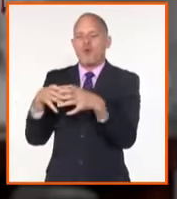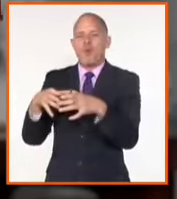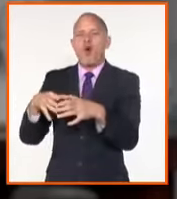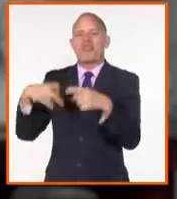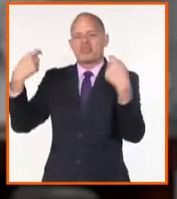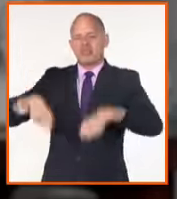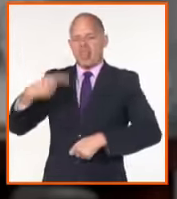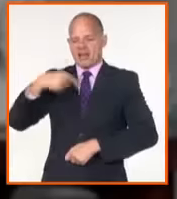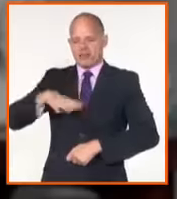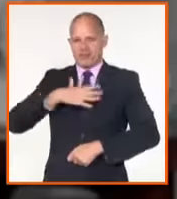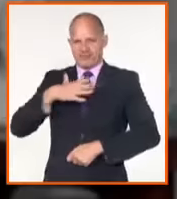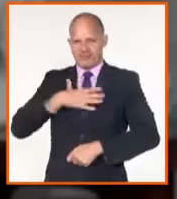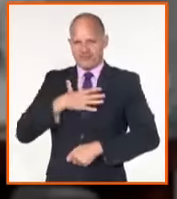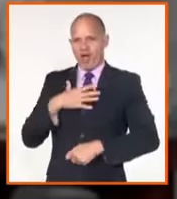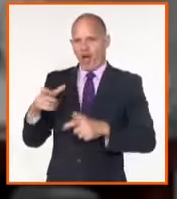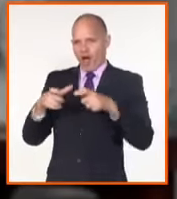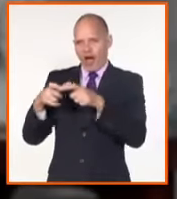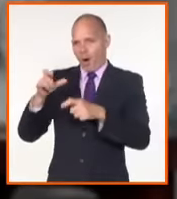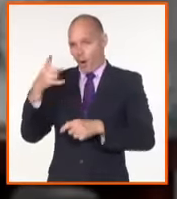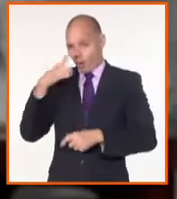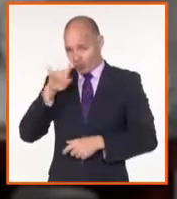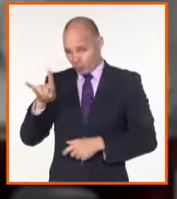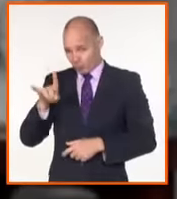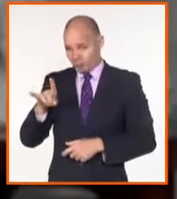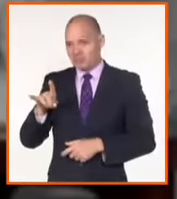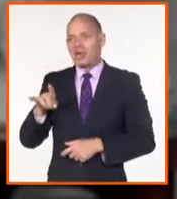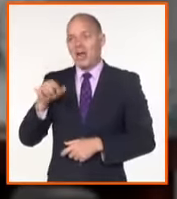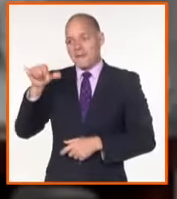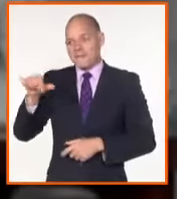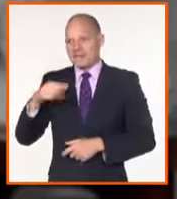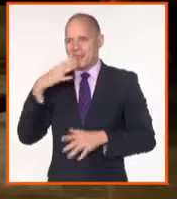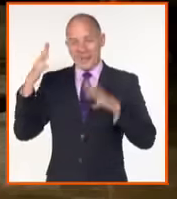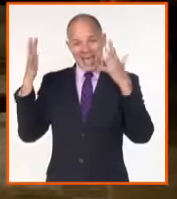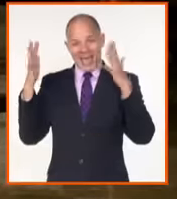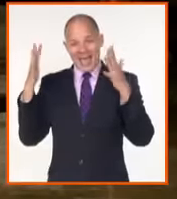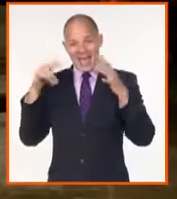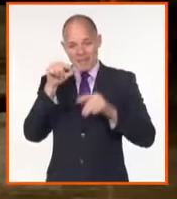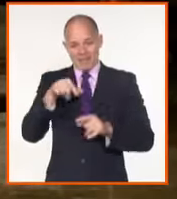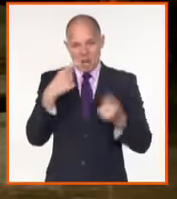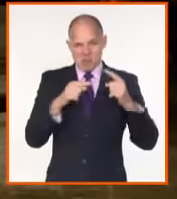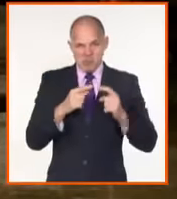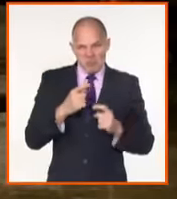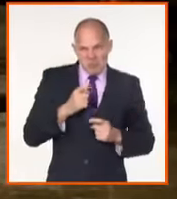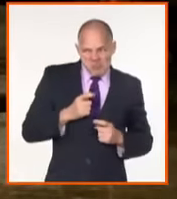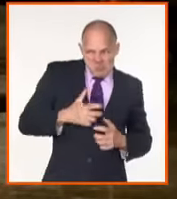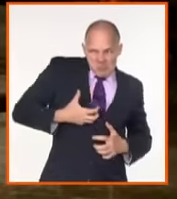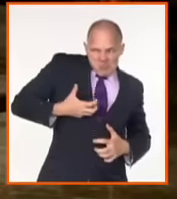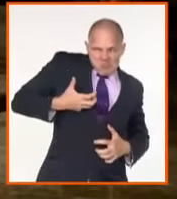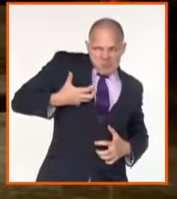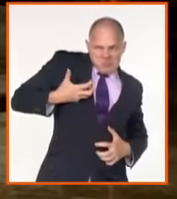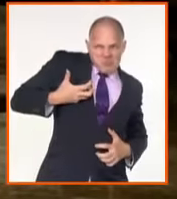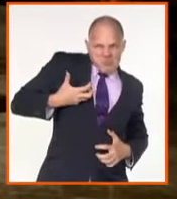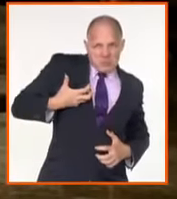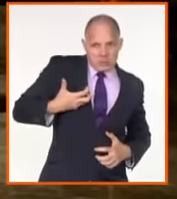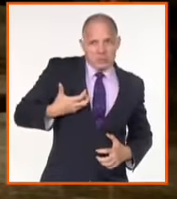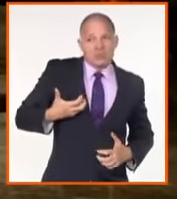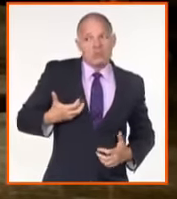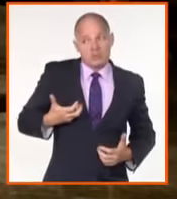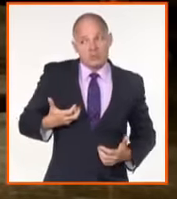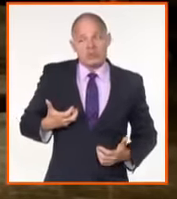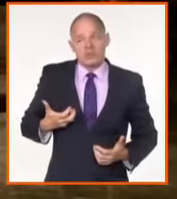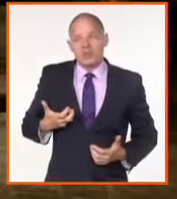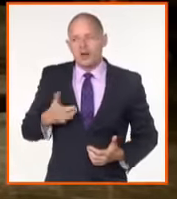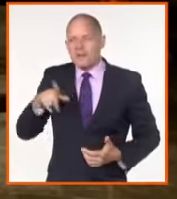campaña descomunal contra esa posibilidad. ¿Cómo ve el tema? Un tema que ha sido un